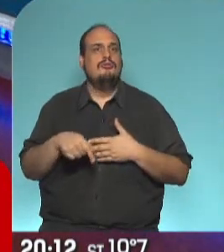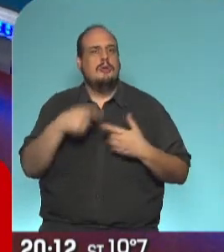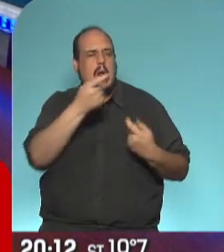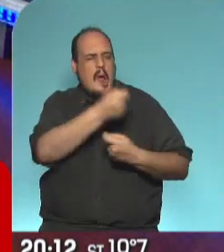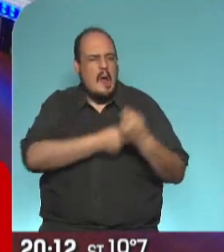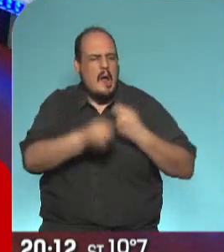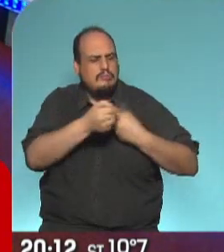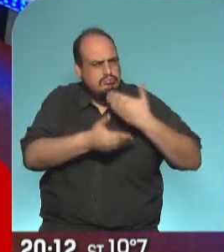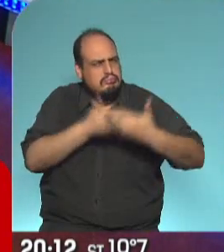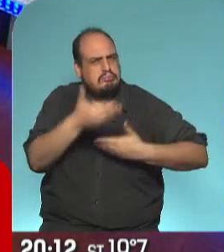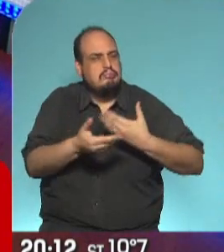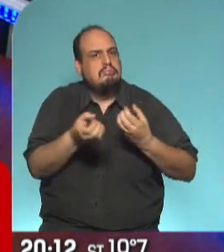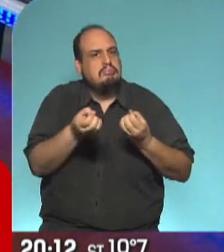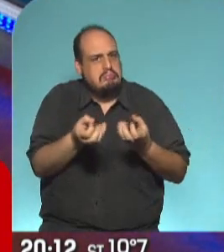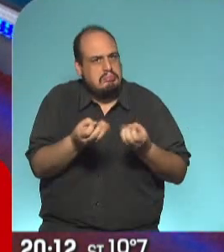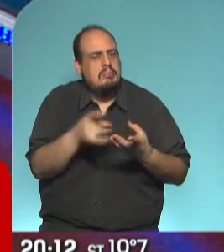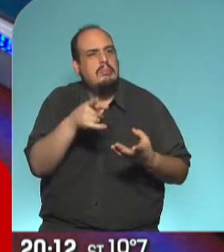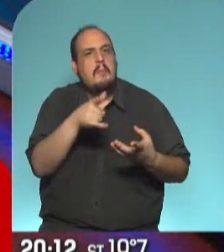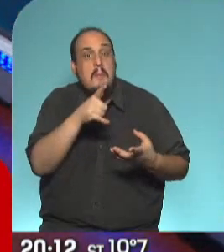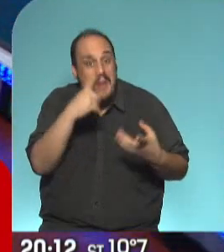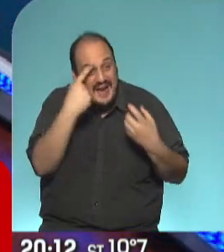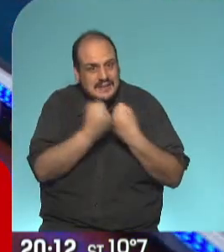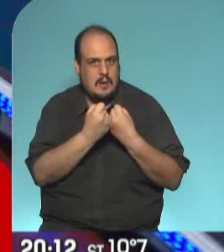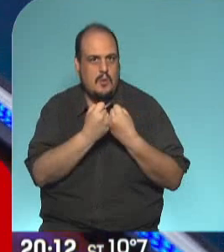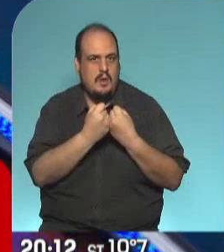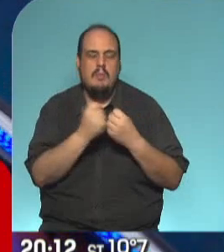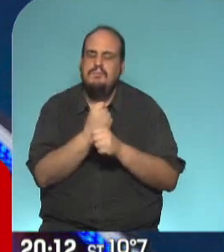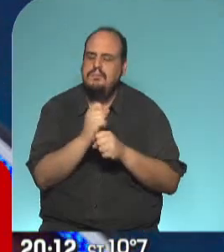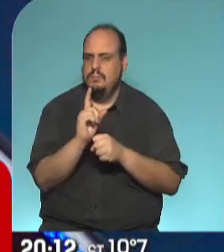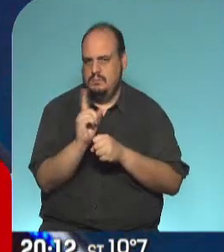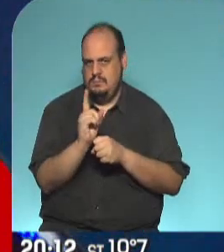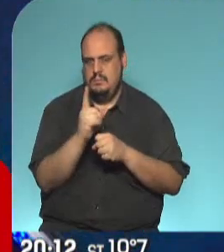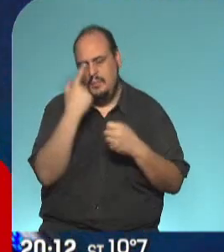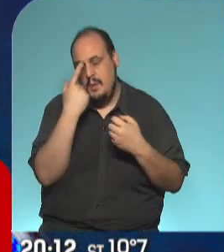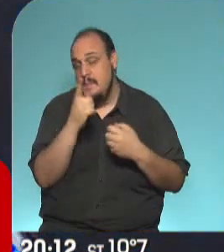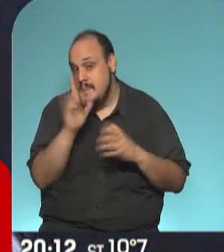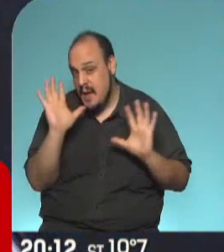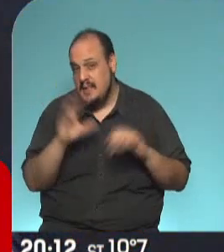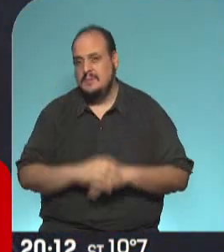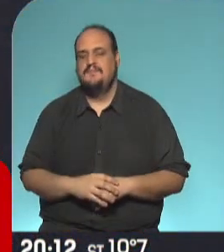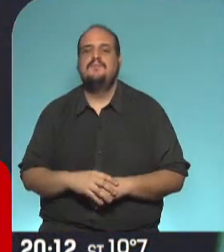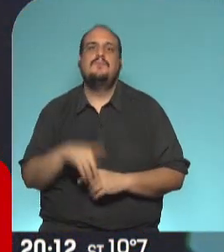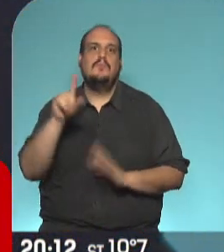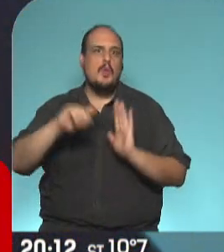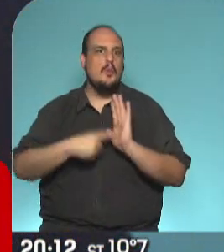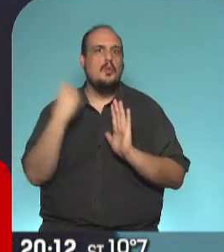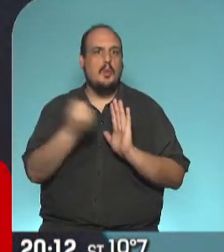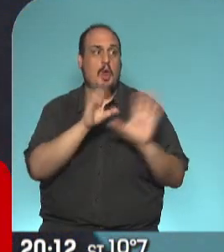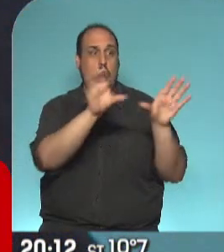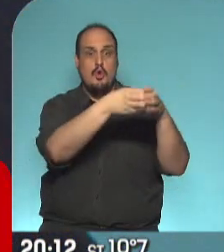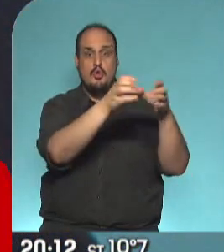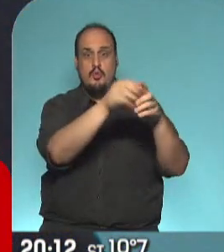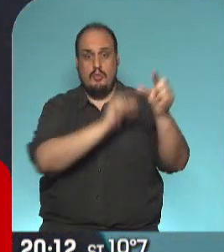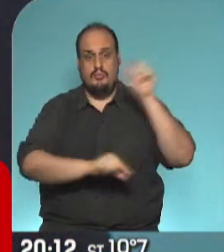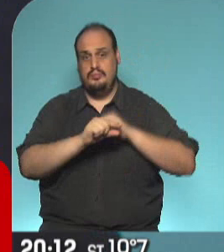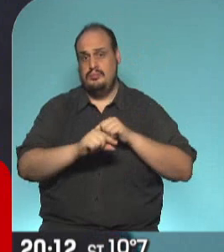de negociación, un principio de acuerdo. No es nada definitivo. Recordemos además algo muy importante que los acreedores saben, que estamos en